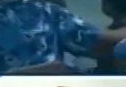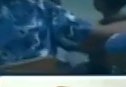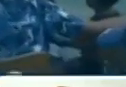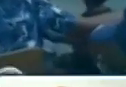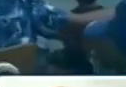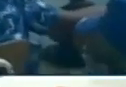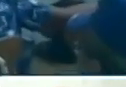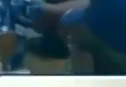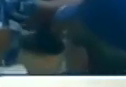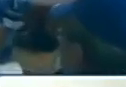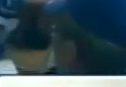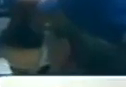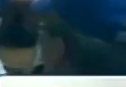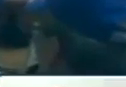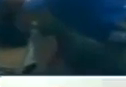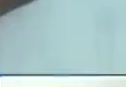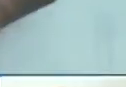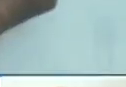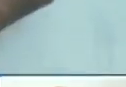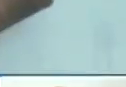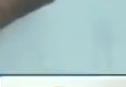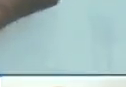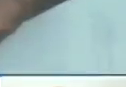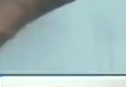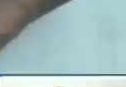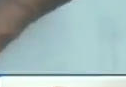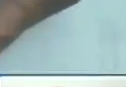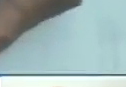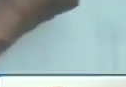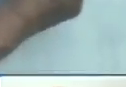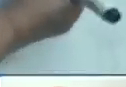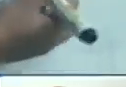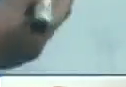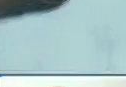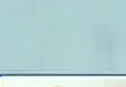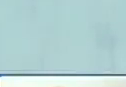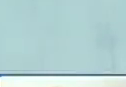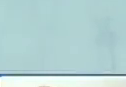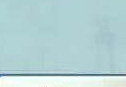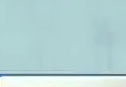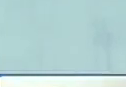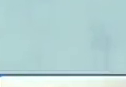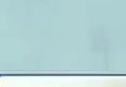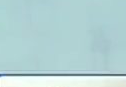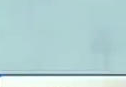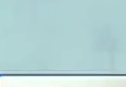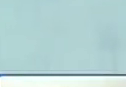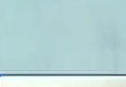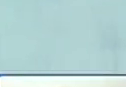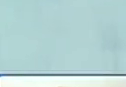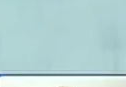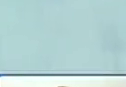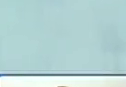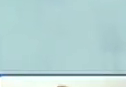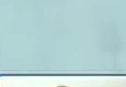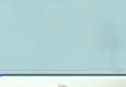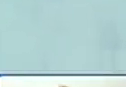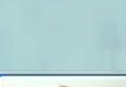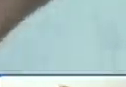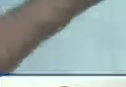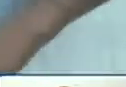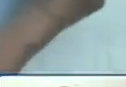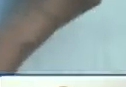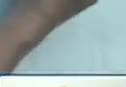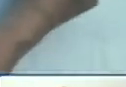electoral y ahora este fin de semana el sábado de dos de la tarde a seis de la tarde